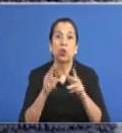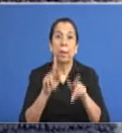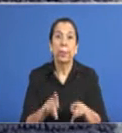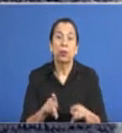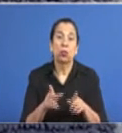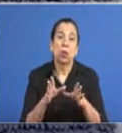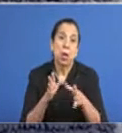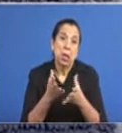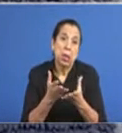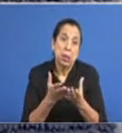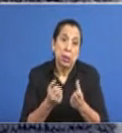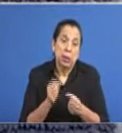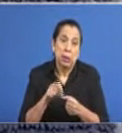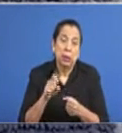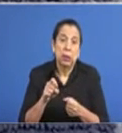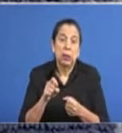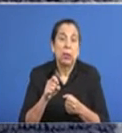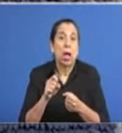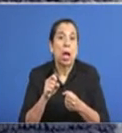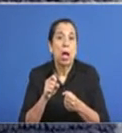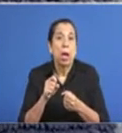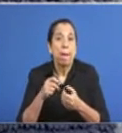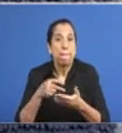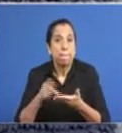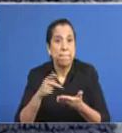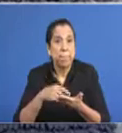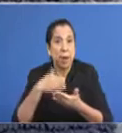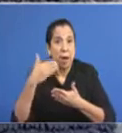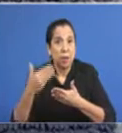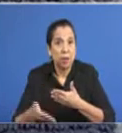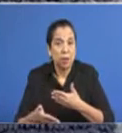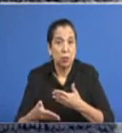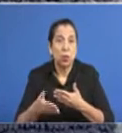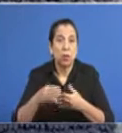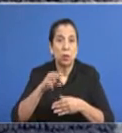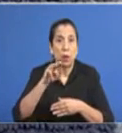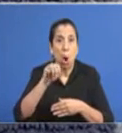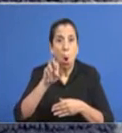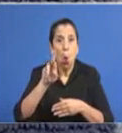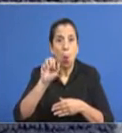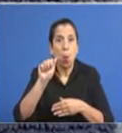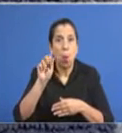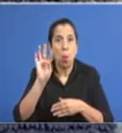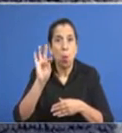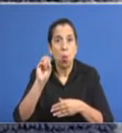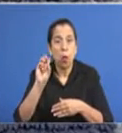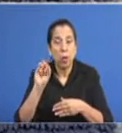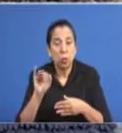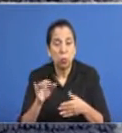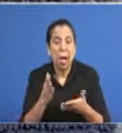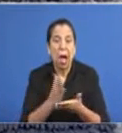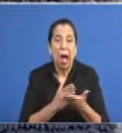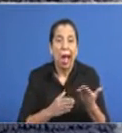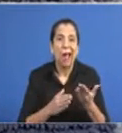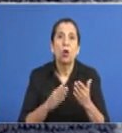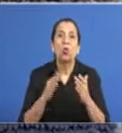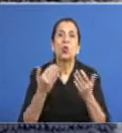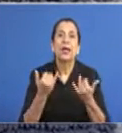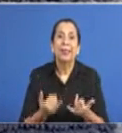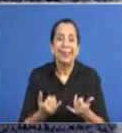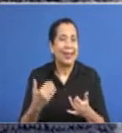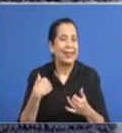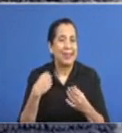acoger a la medida. De igual forma, pues los clientes que habían aplicado de manera automática, de igual forma querían corroborar esta